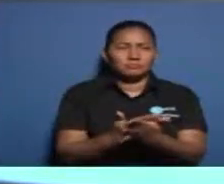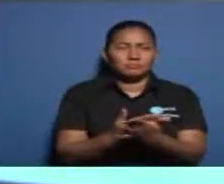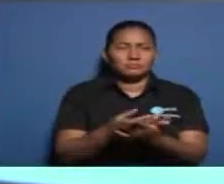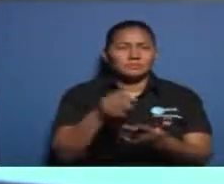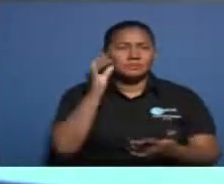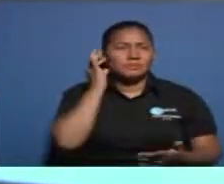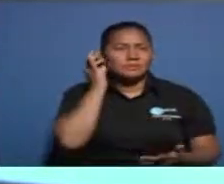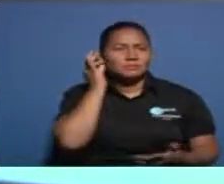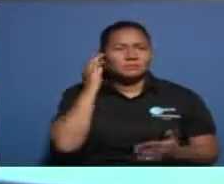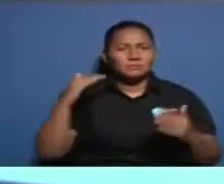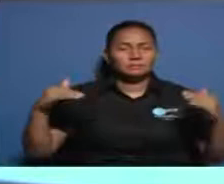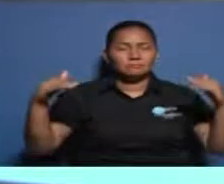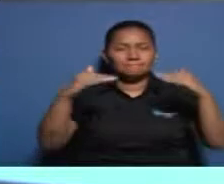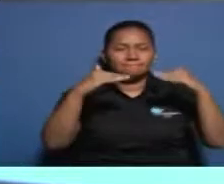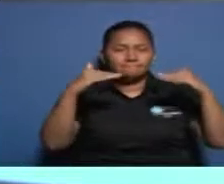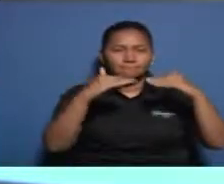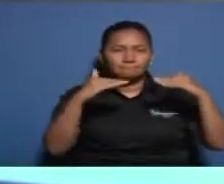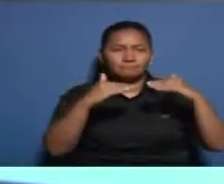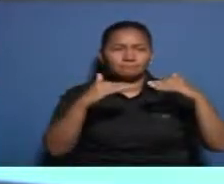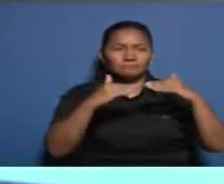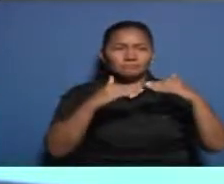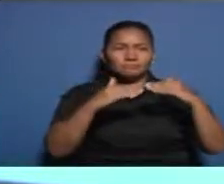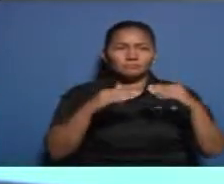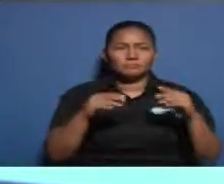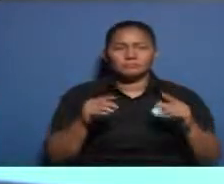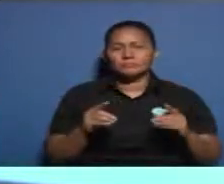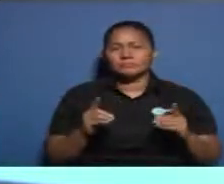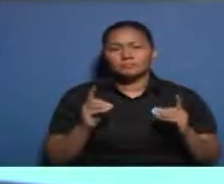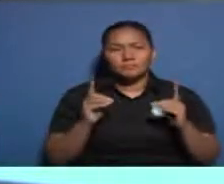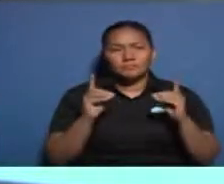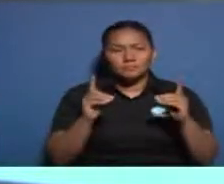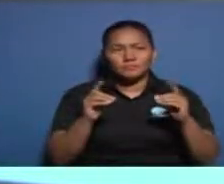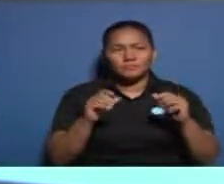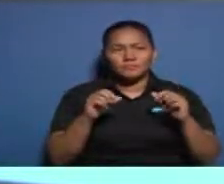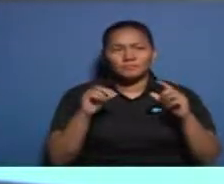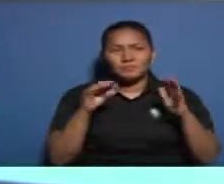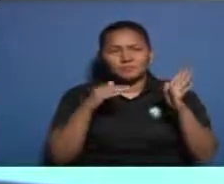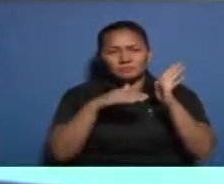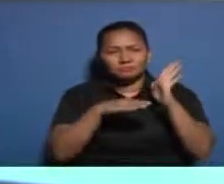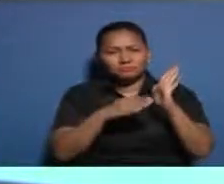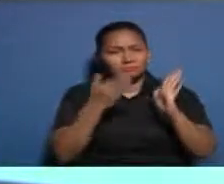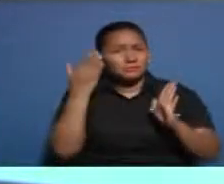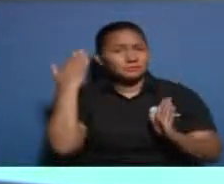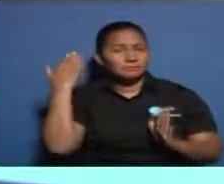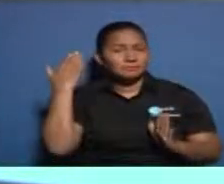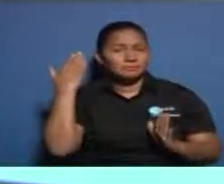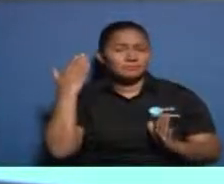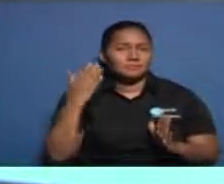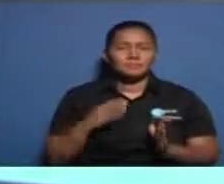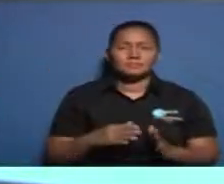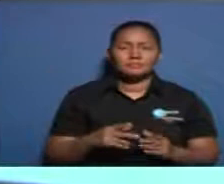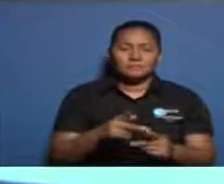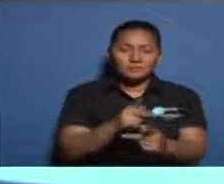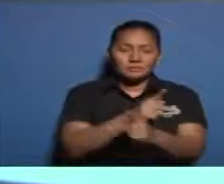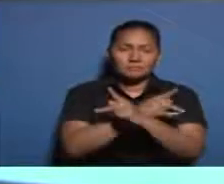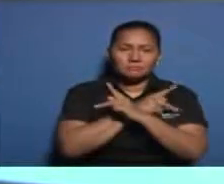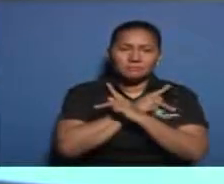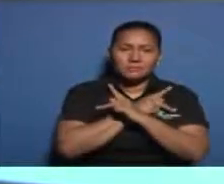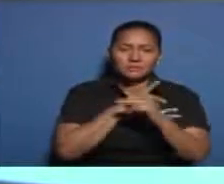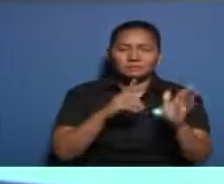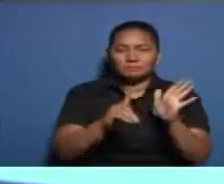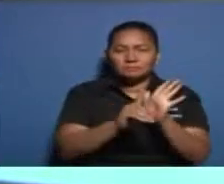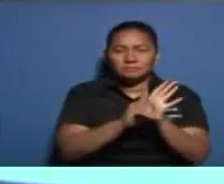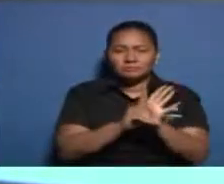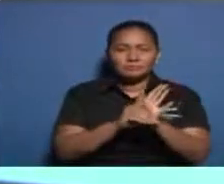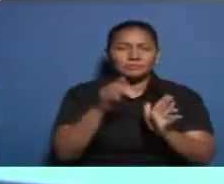a partir de allí y mucho antes hemos tenido muchísimas leyes que es garantizan y protegen los derechos de la mujer sin embargo